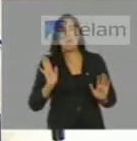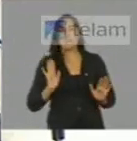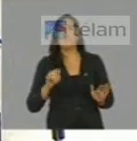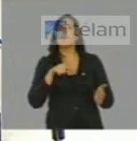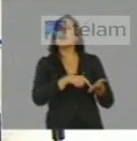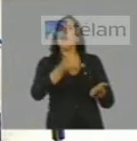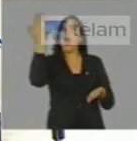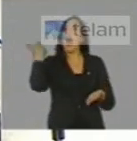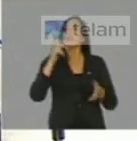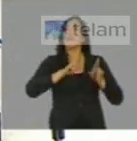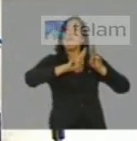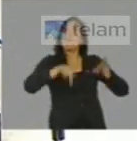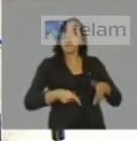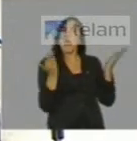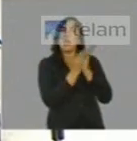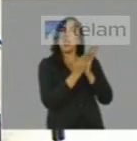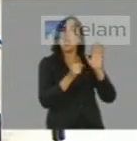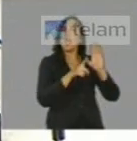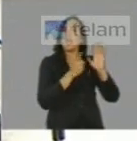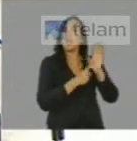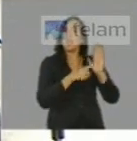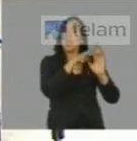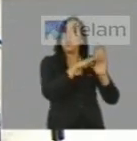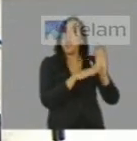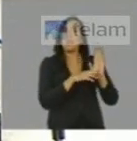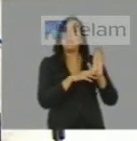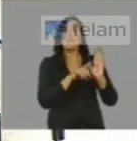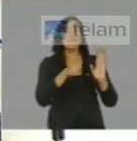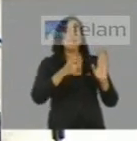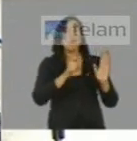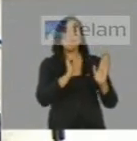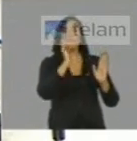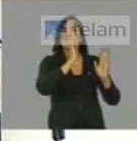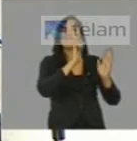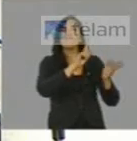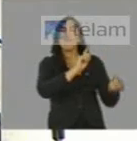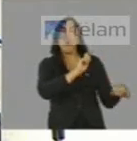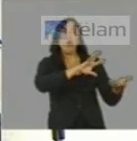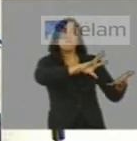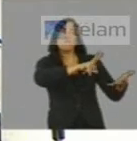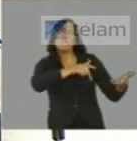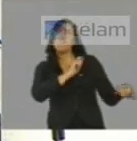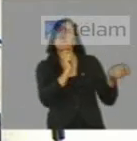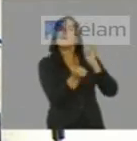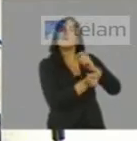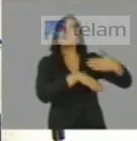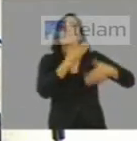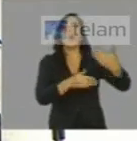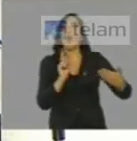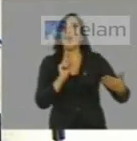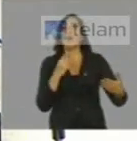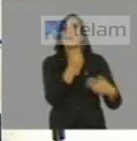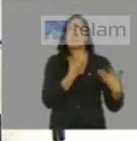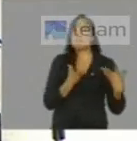planes ni reglamentos, decía Diodoro Roca, por temor de que alguien en los